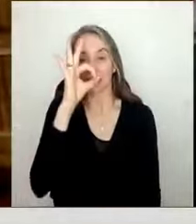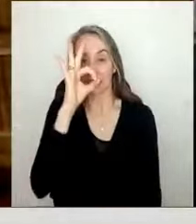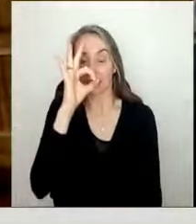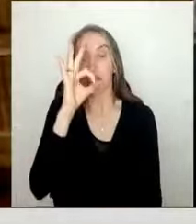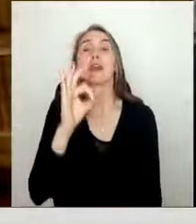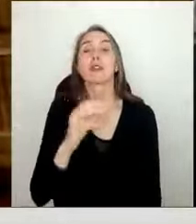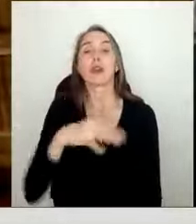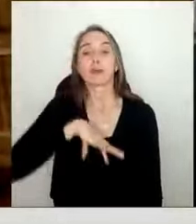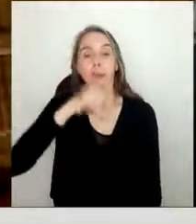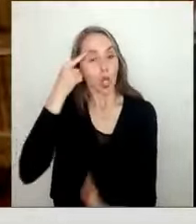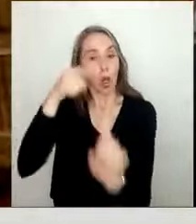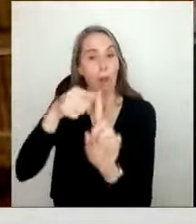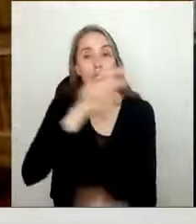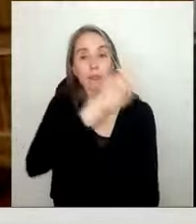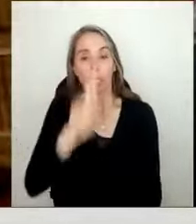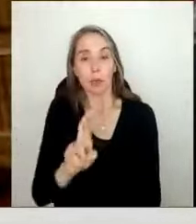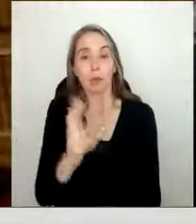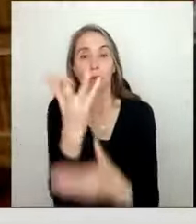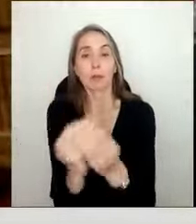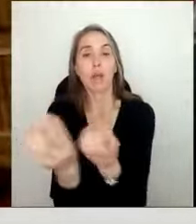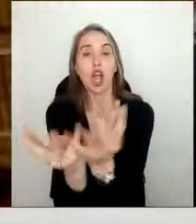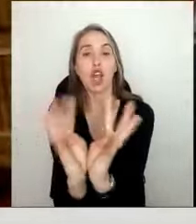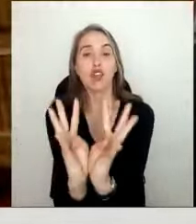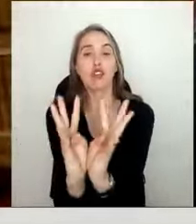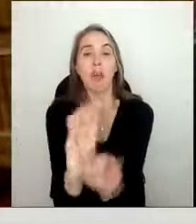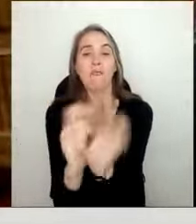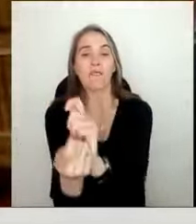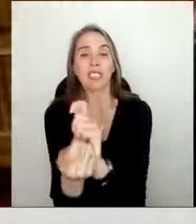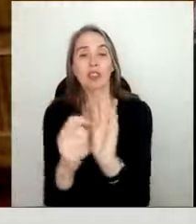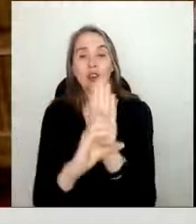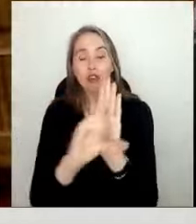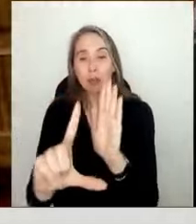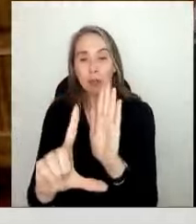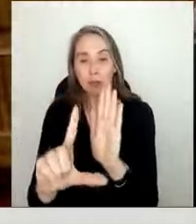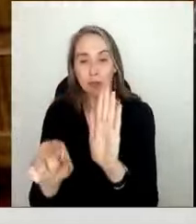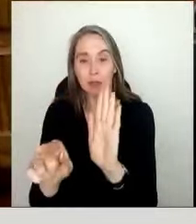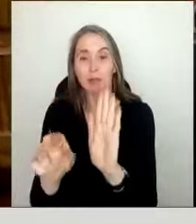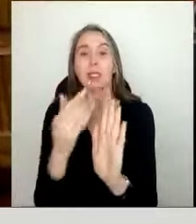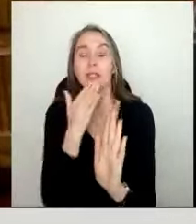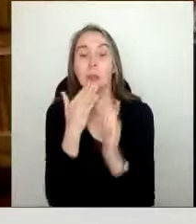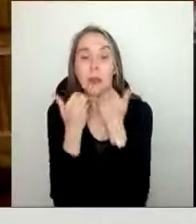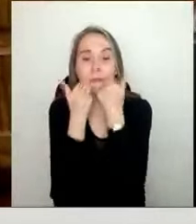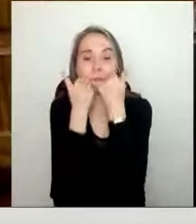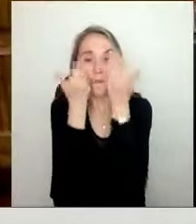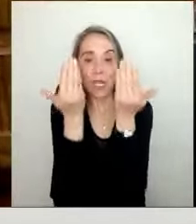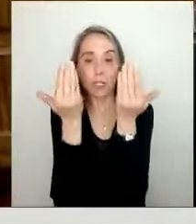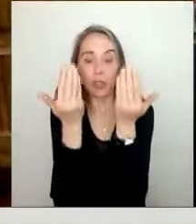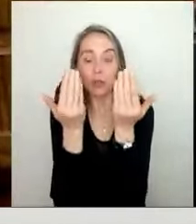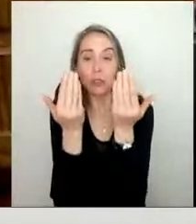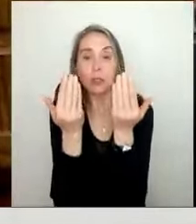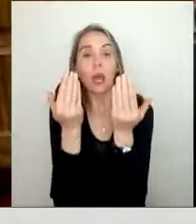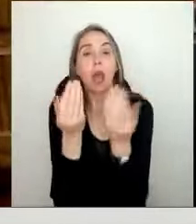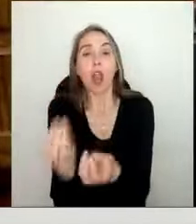marcó a la extinta convención constitucional sino que también los vergonzosos episodios que